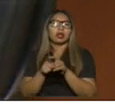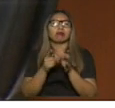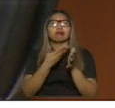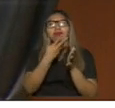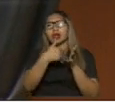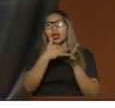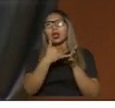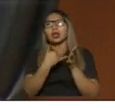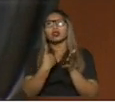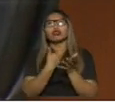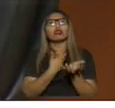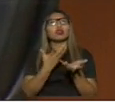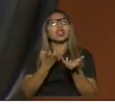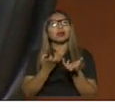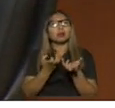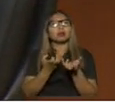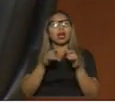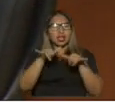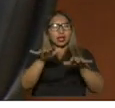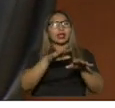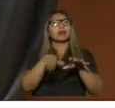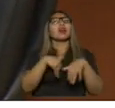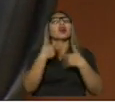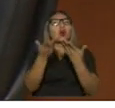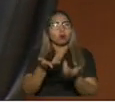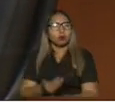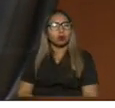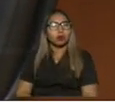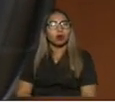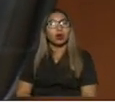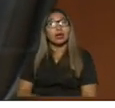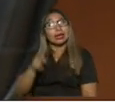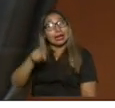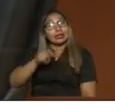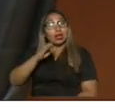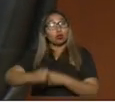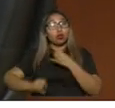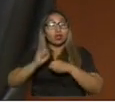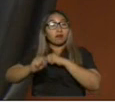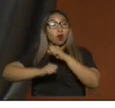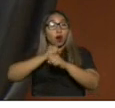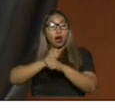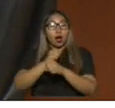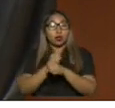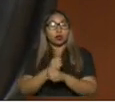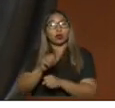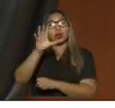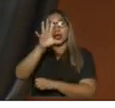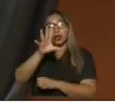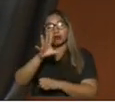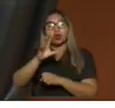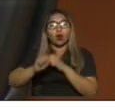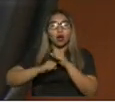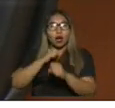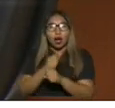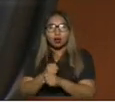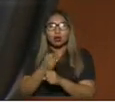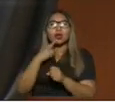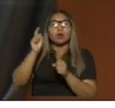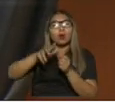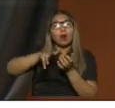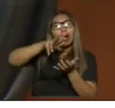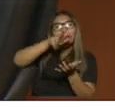asamblea, presidente. Porque yo le digo algo, este es el último año de la asamblea y sería el quinto año consecutivo que aprobamos una ley de